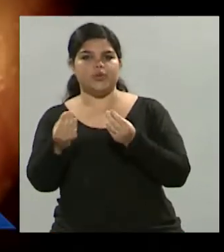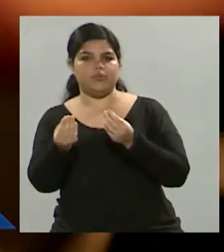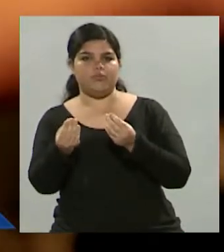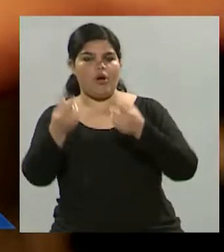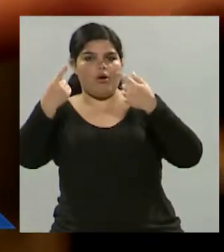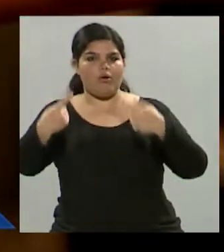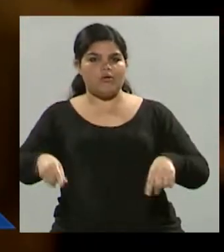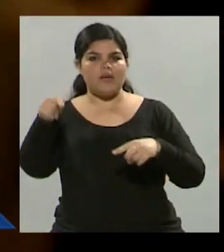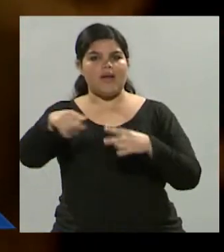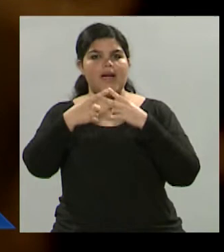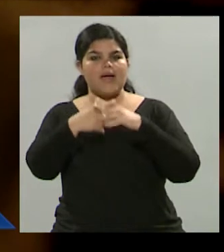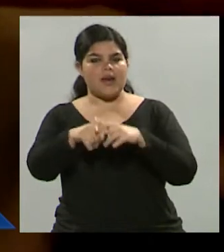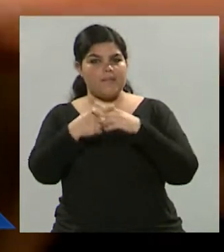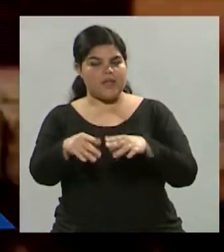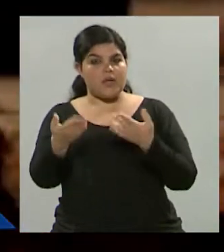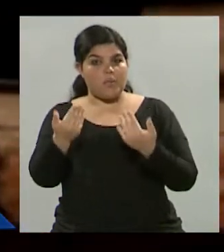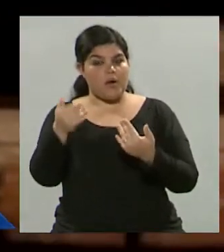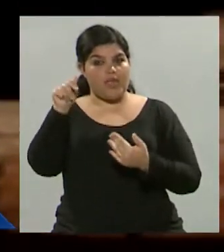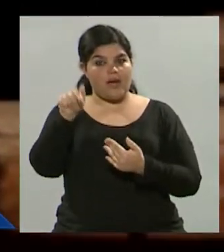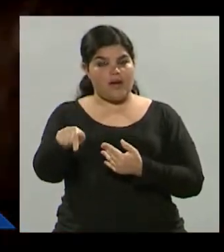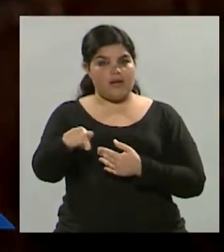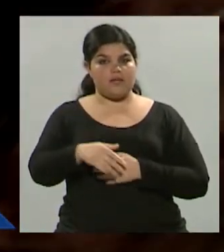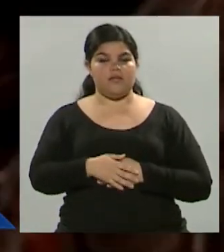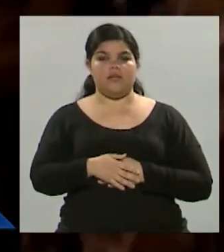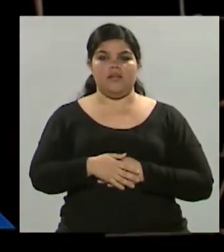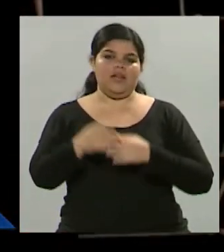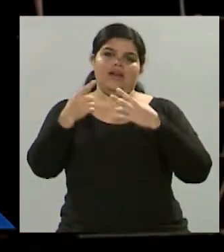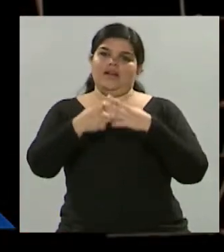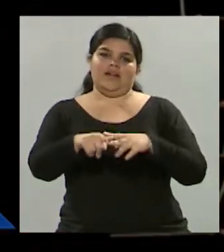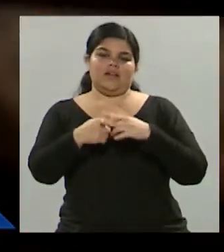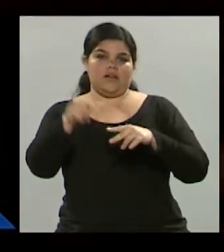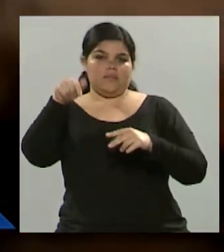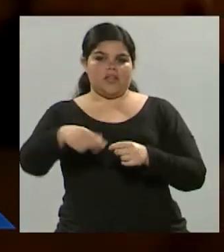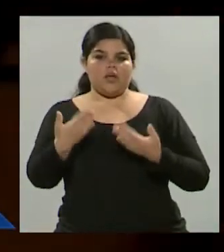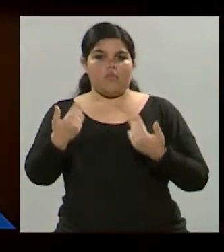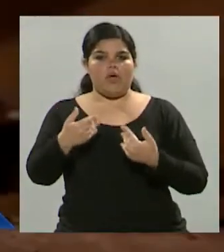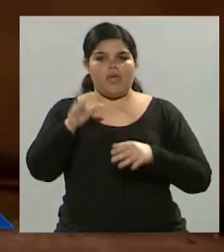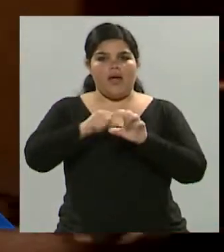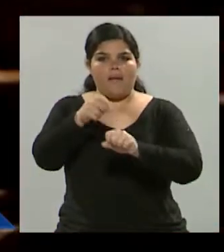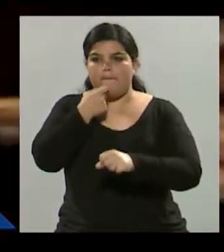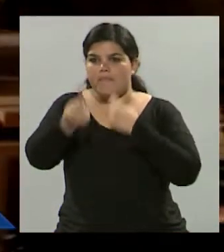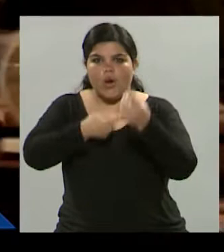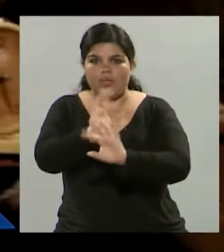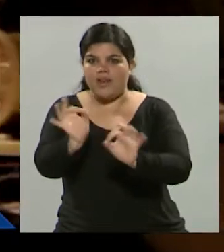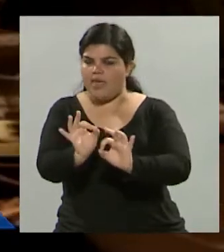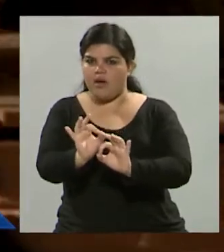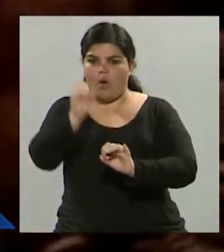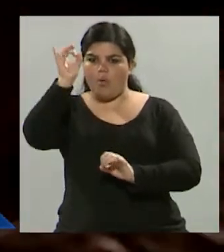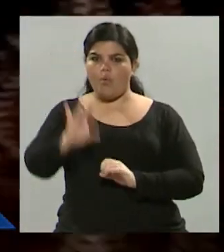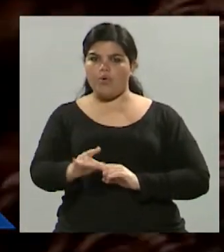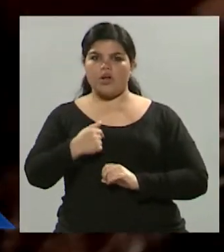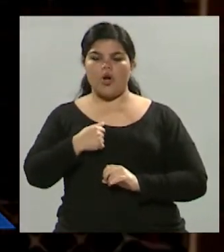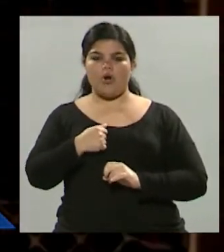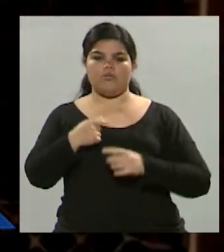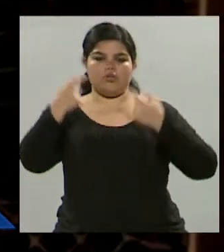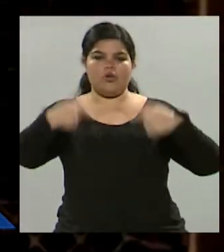pueden aprender como herramientas de comicidad y que las puedes aplicar y no hacerte ninguna pregunta al respecto y solamente hacer